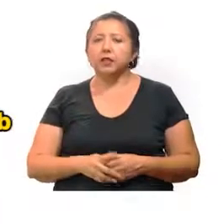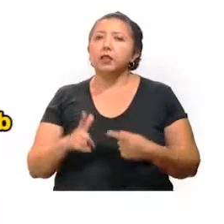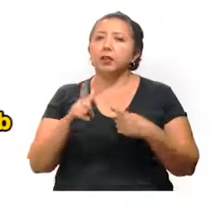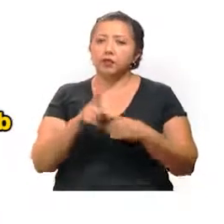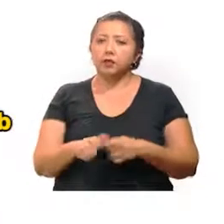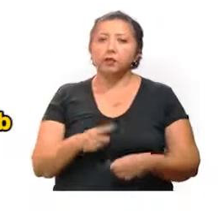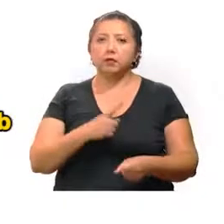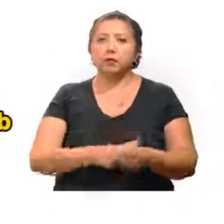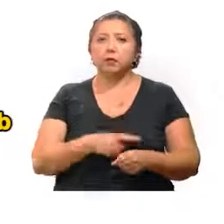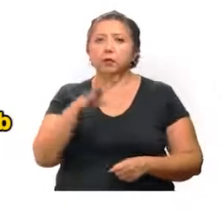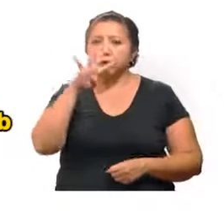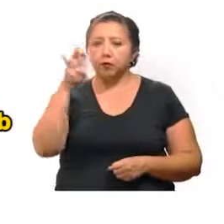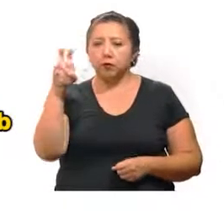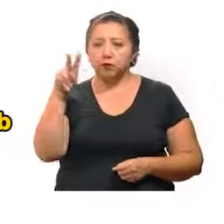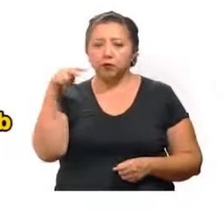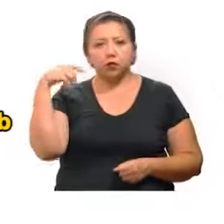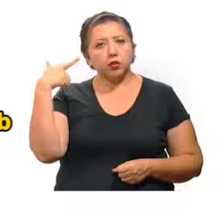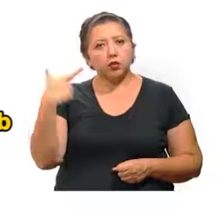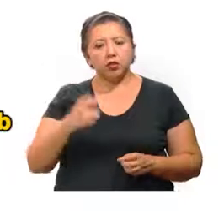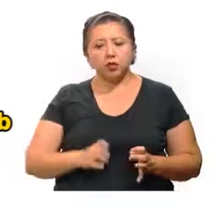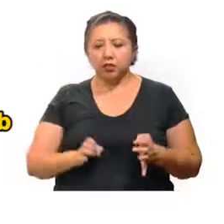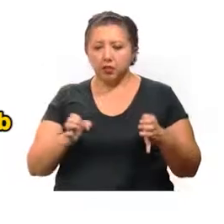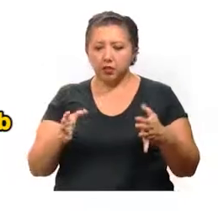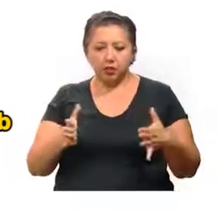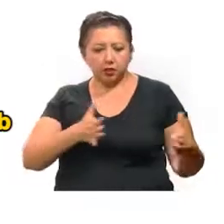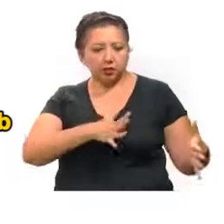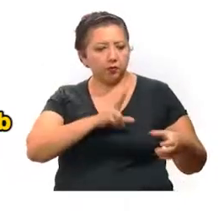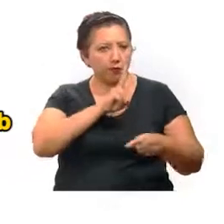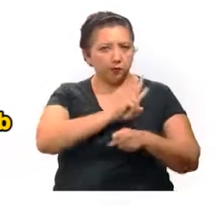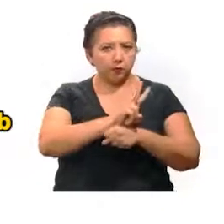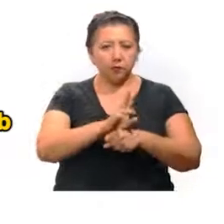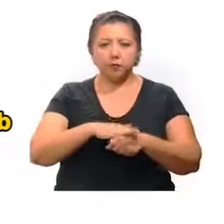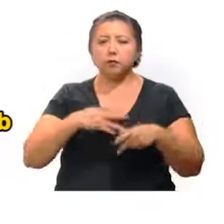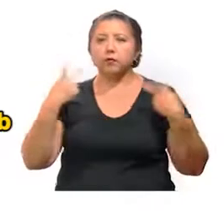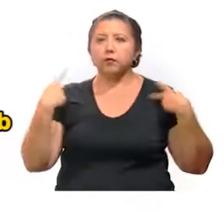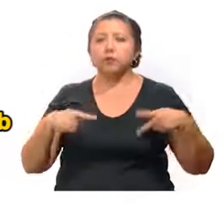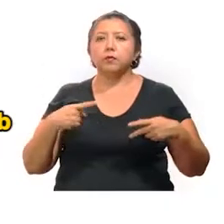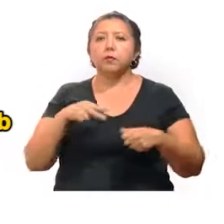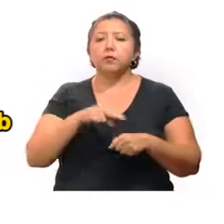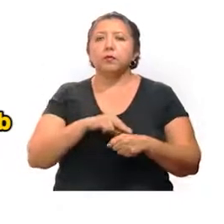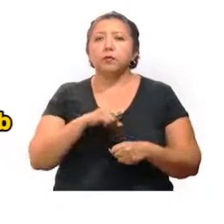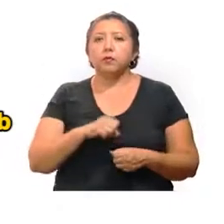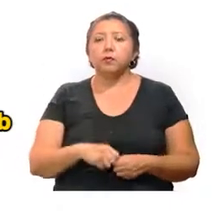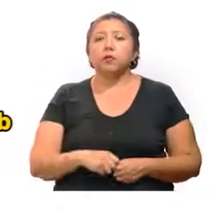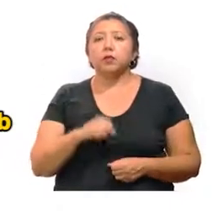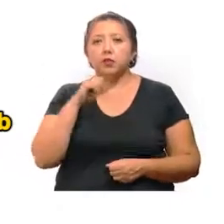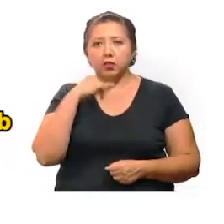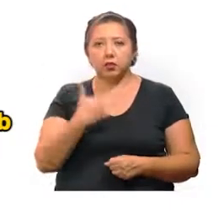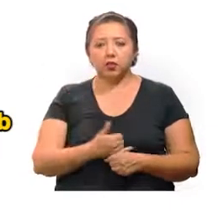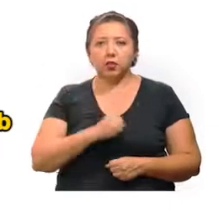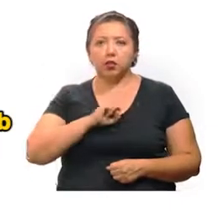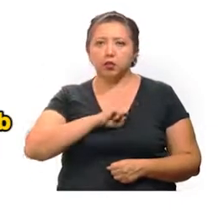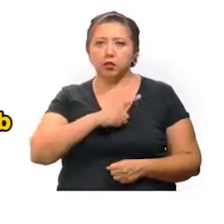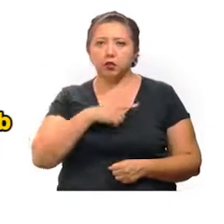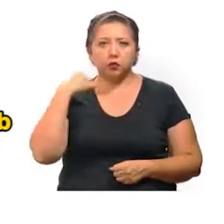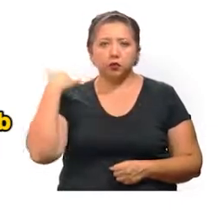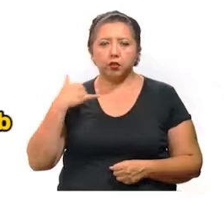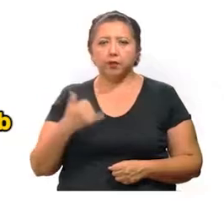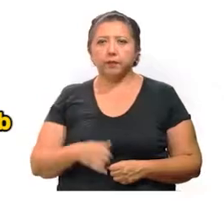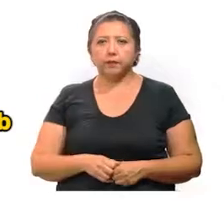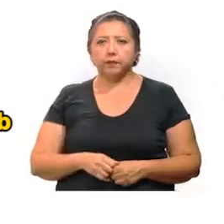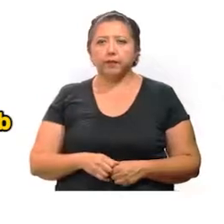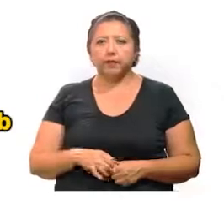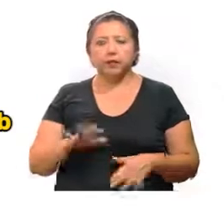los casos activos, 487 están estables, aislados y monitoreados constantemente por personal médico de la Secretaría de Salud